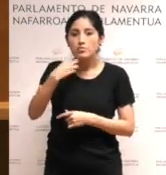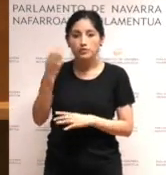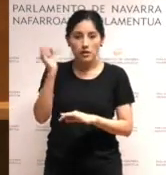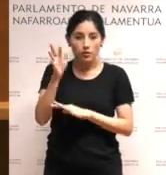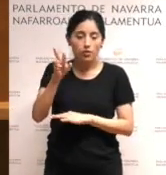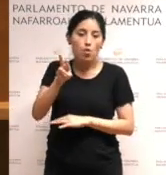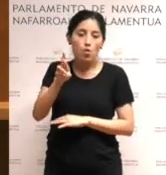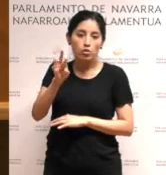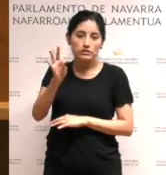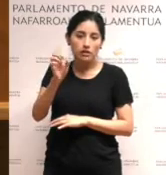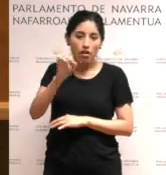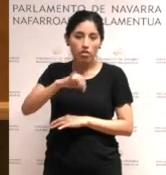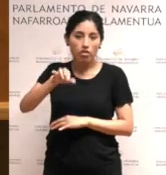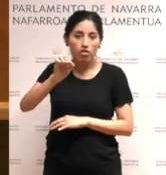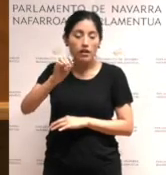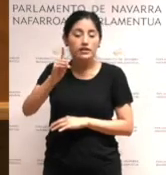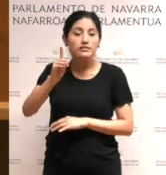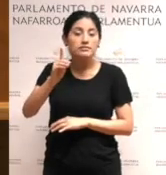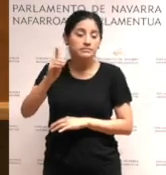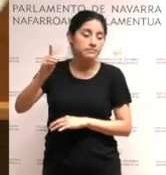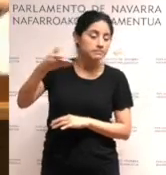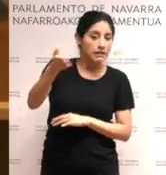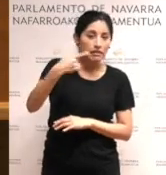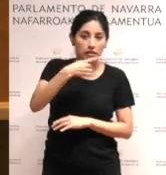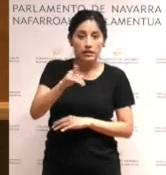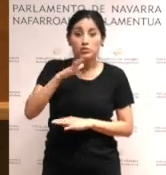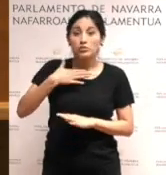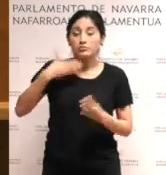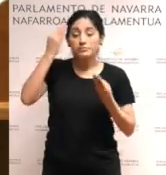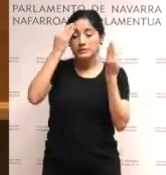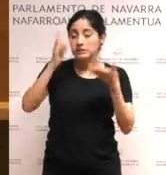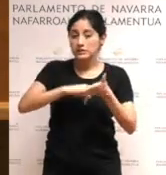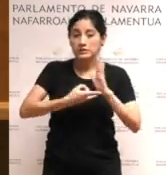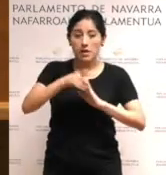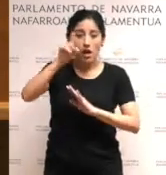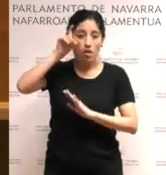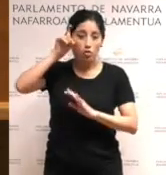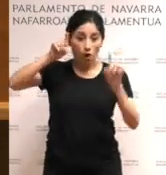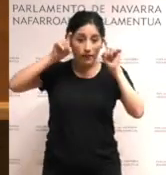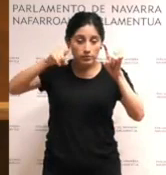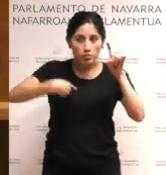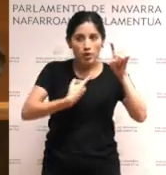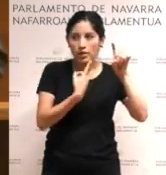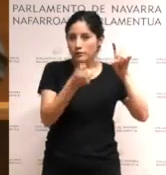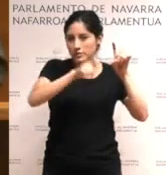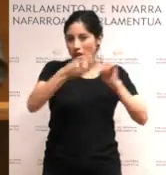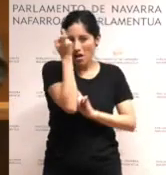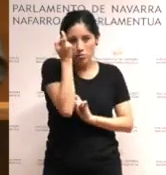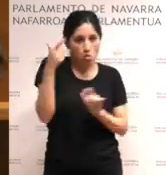se está quedando sin niños, una oportunidad para transformar el sistema educativo». Yo, si alguien lo precisa, se lo cedo